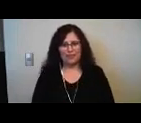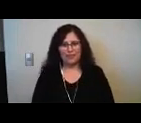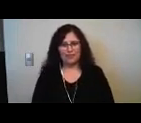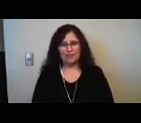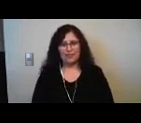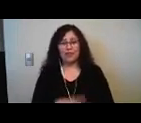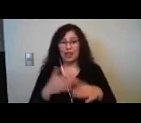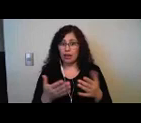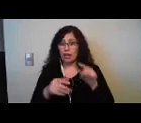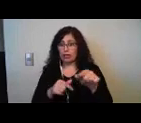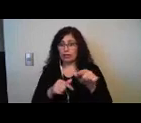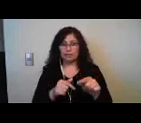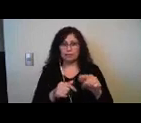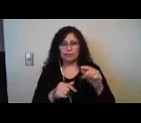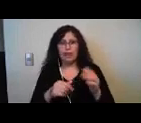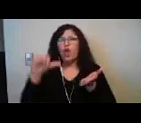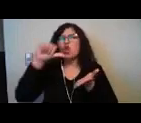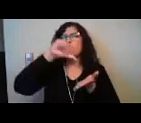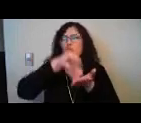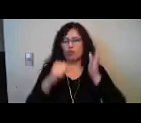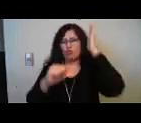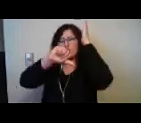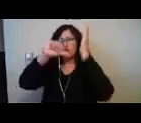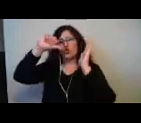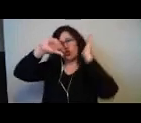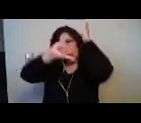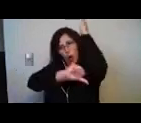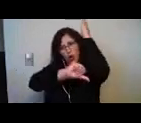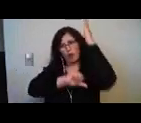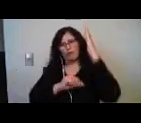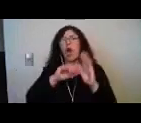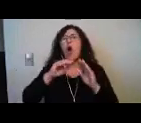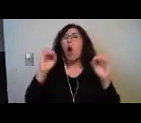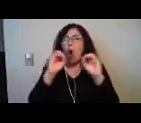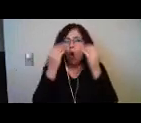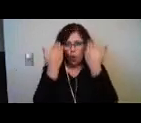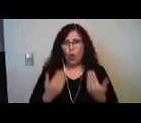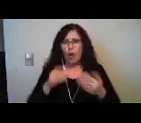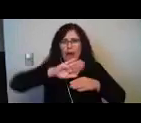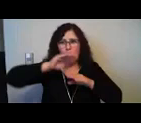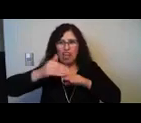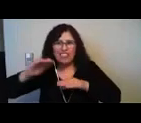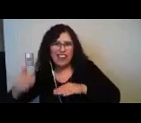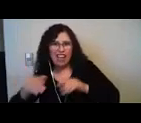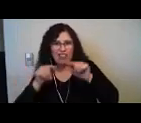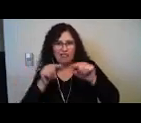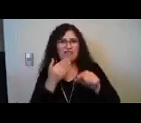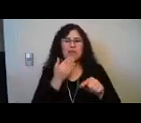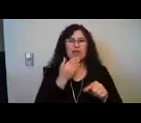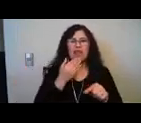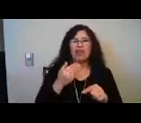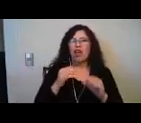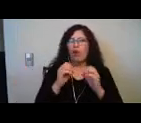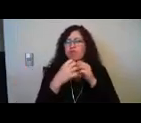Aquí está el núcleo cuerpo estriado, ¿cierto? Que se divide en núcleo caudado y en putamen, ¿ya? El globo